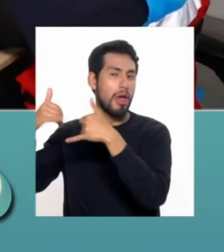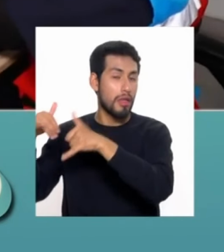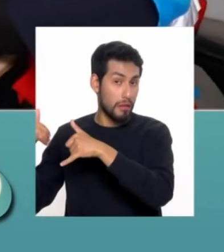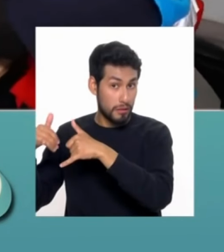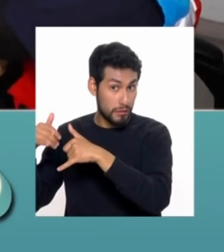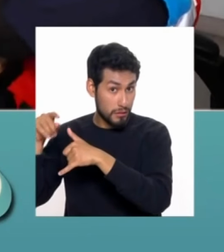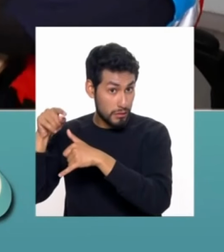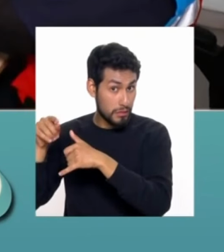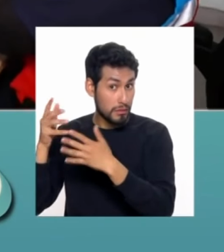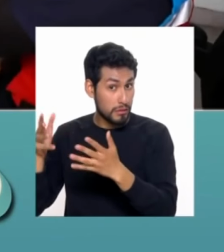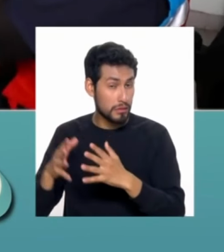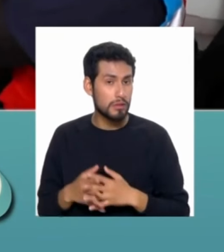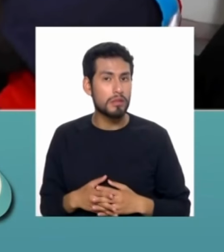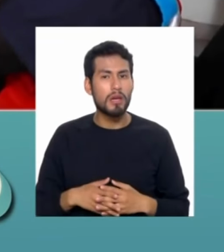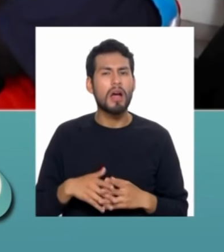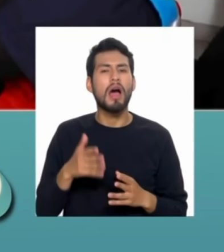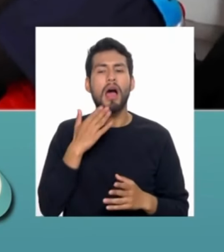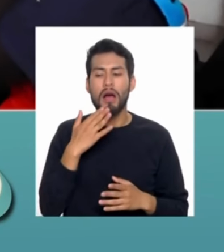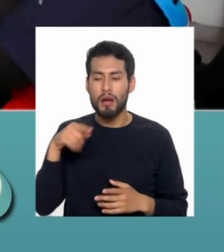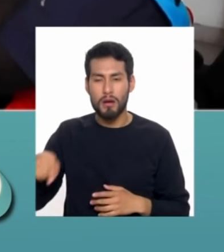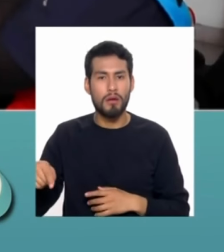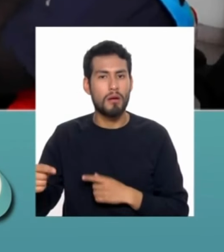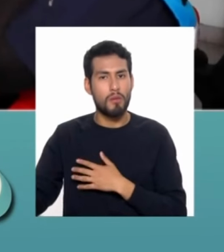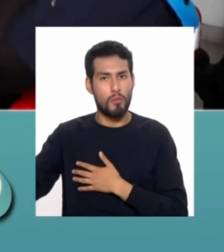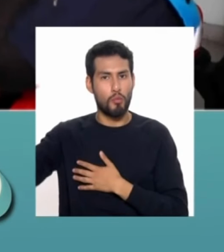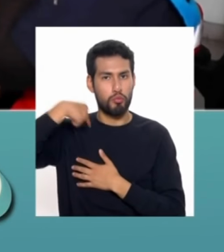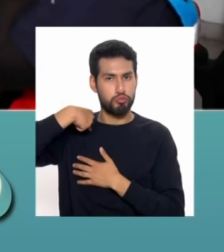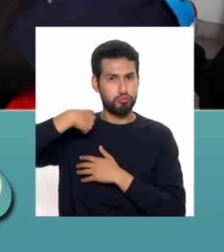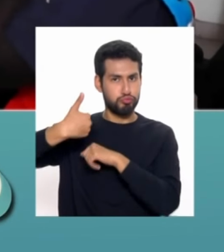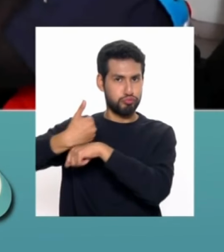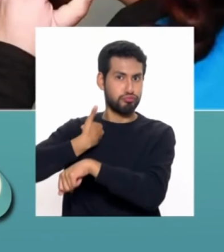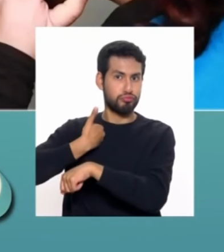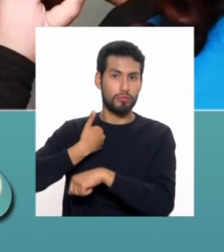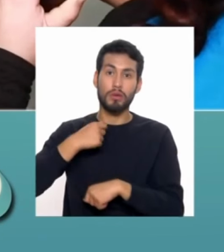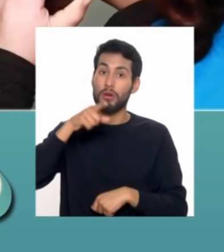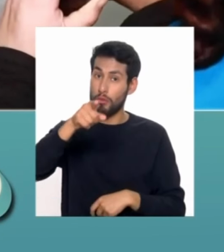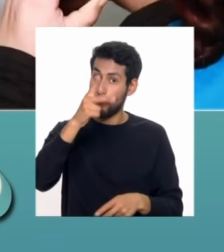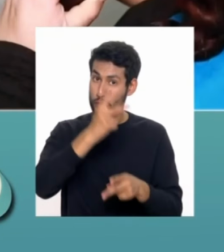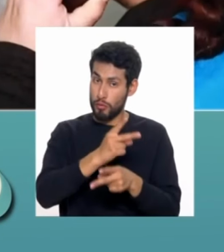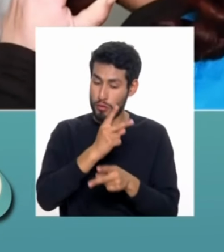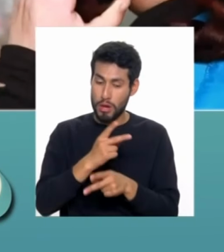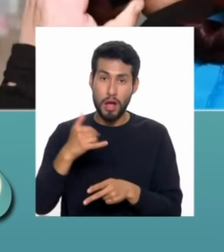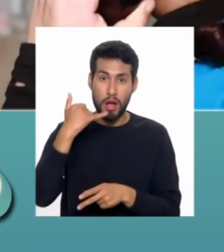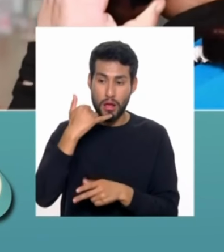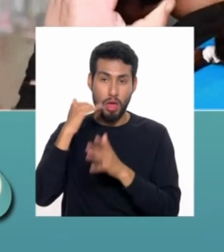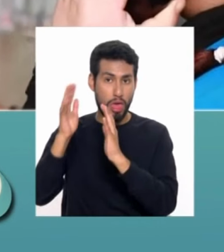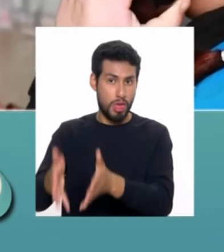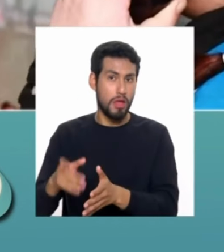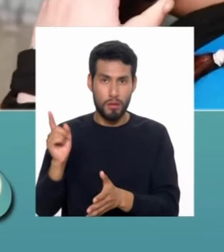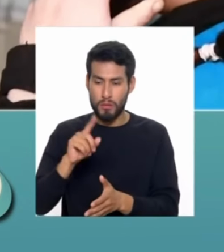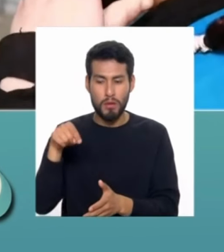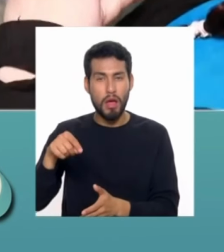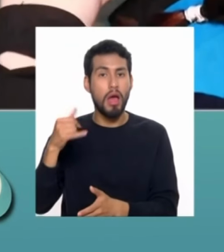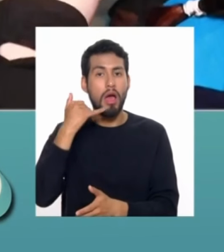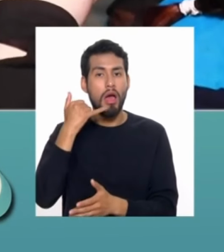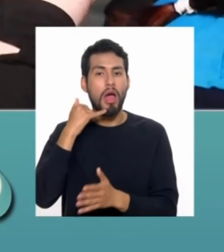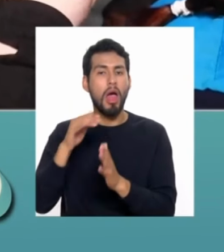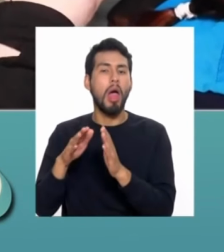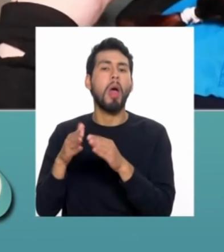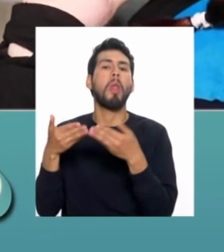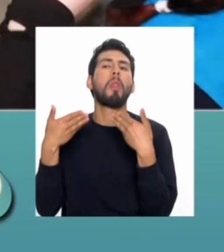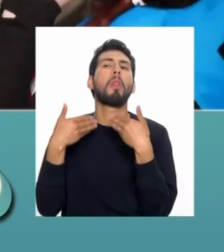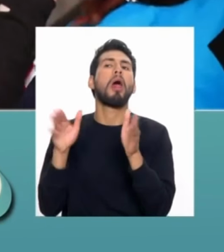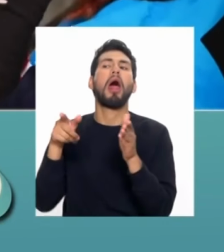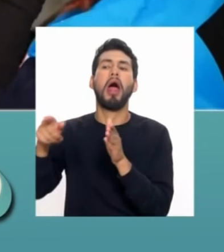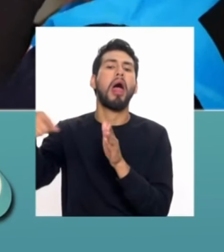central de emergencia, pues la sanción va a ir al titular. Entonces, tengamos cuidado. Igual a los padres, no dejen sus teléfonos abiertos con los niños para que